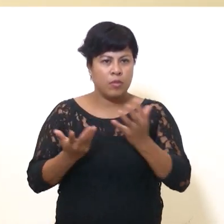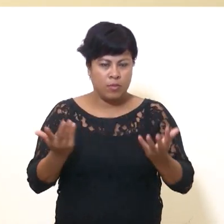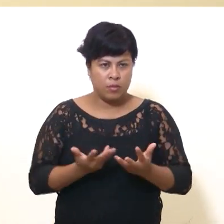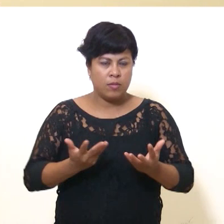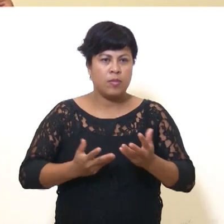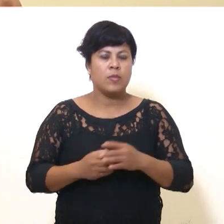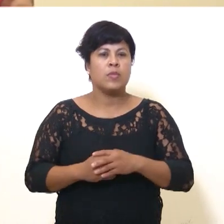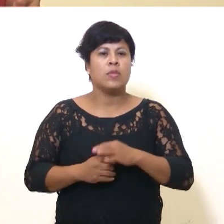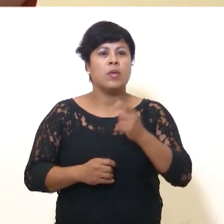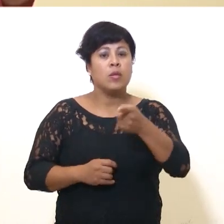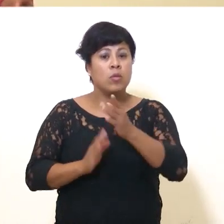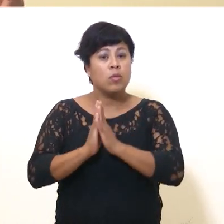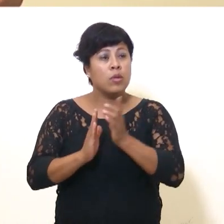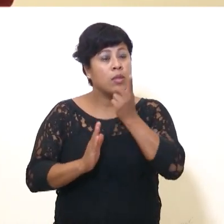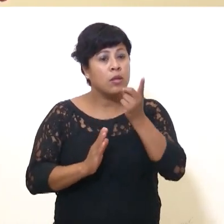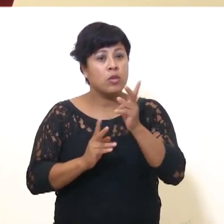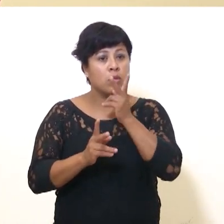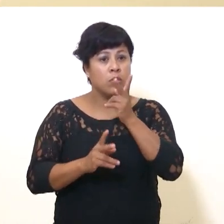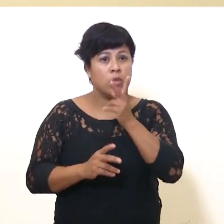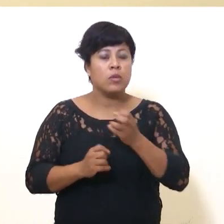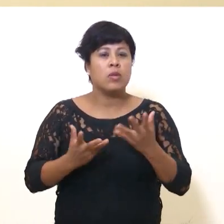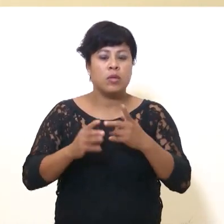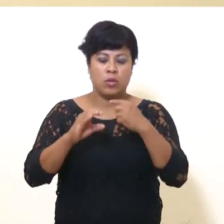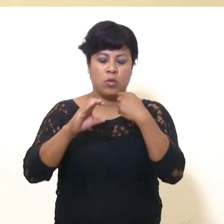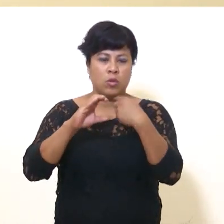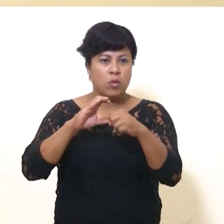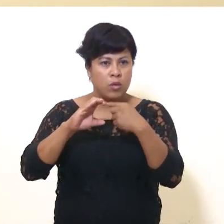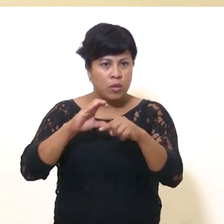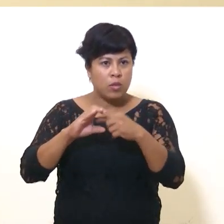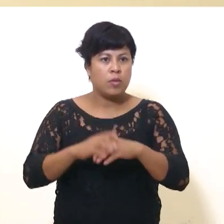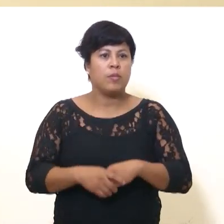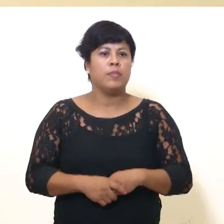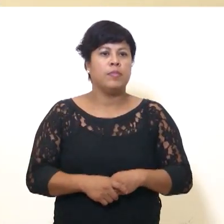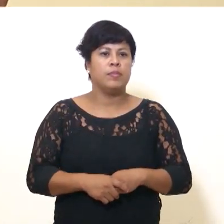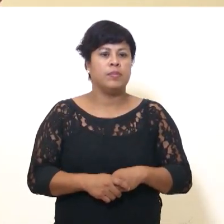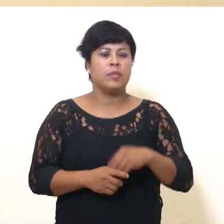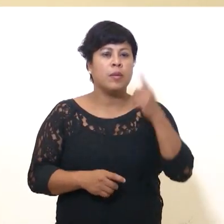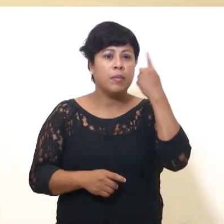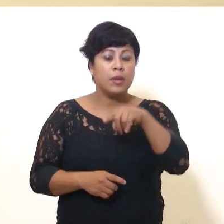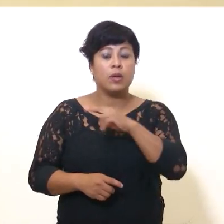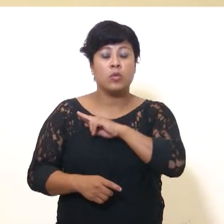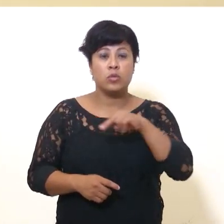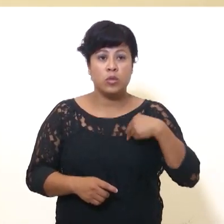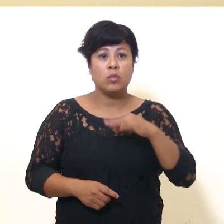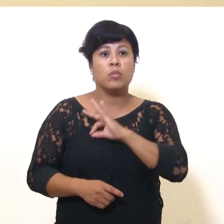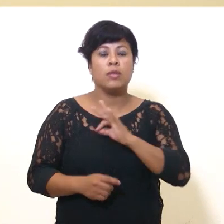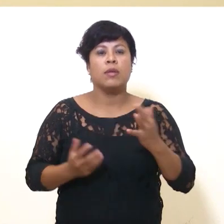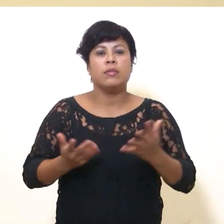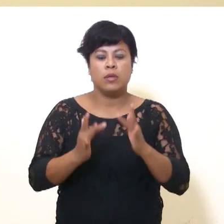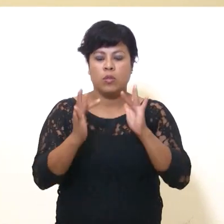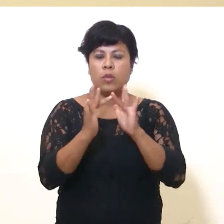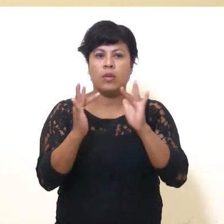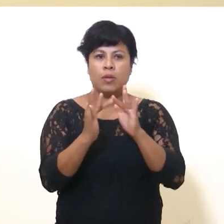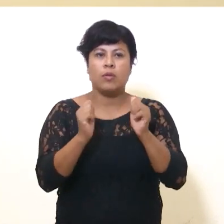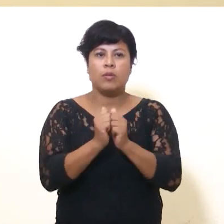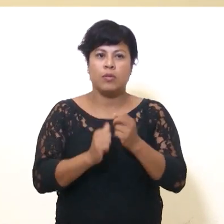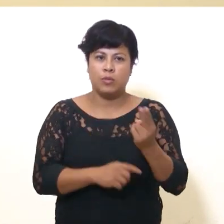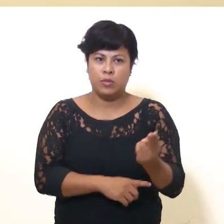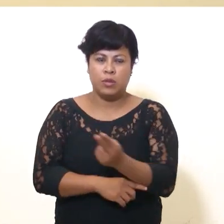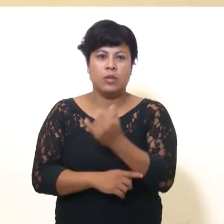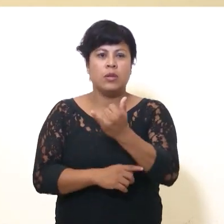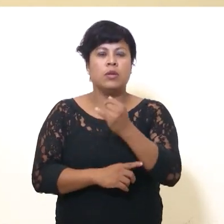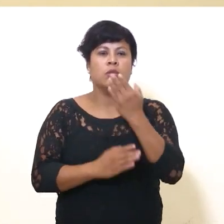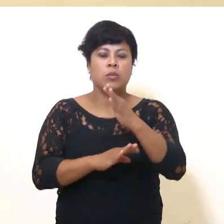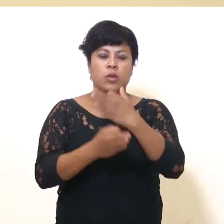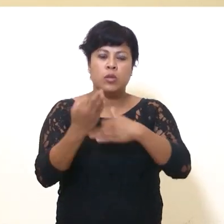temas que te estén costando trabajo. Pídele a tus papás que nos envíen un correo para que nosotros podamos estar